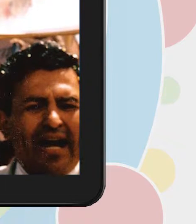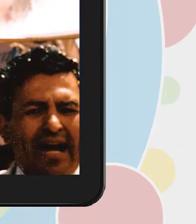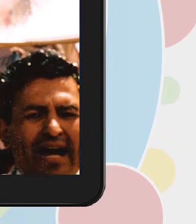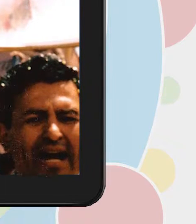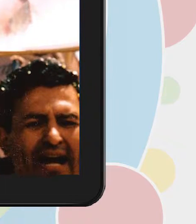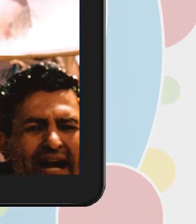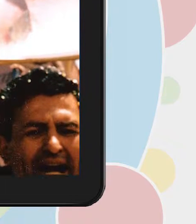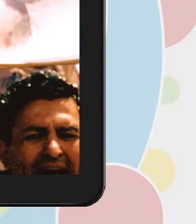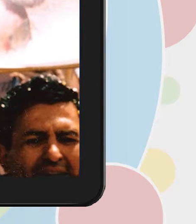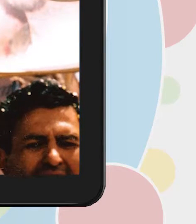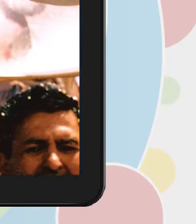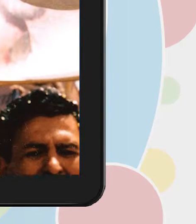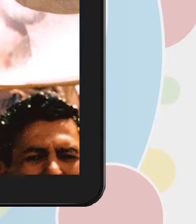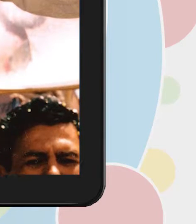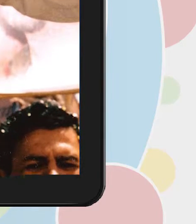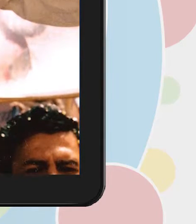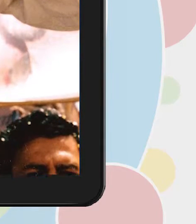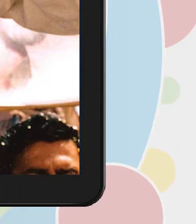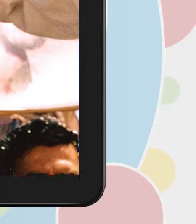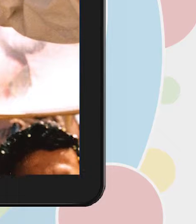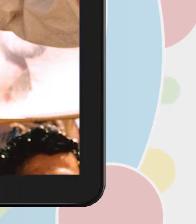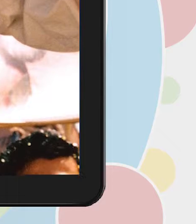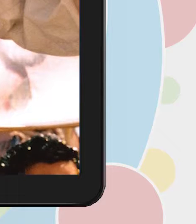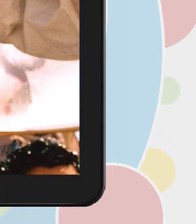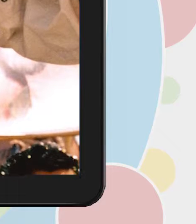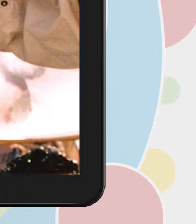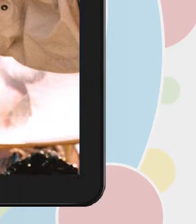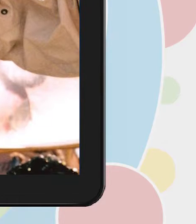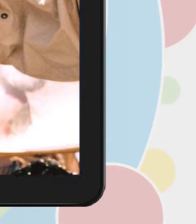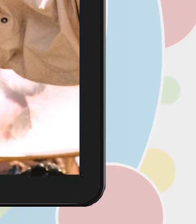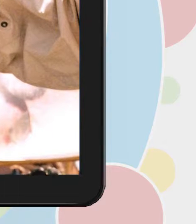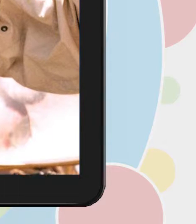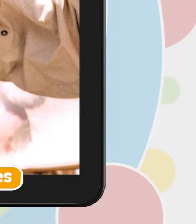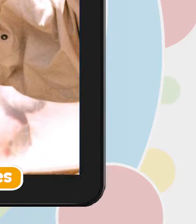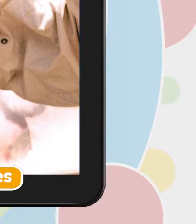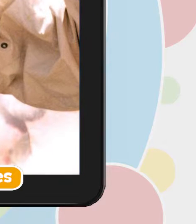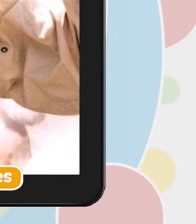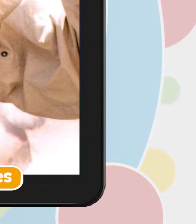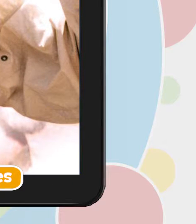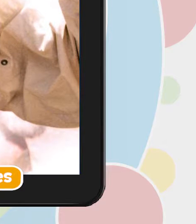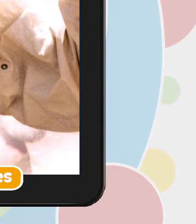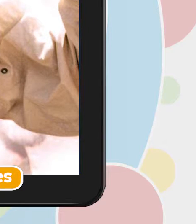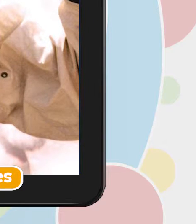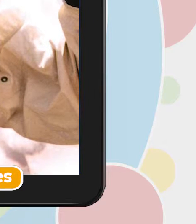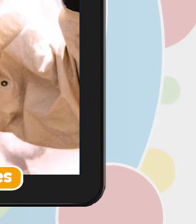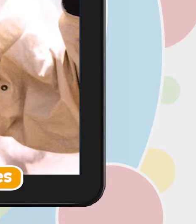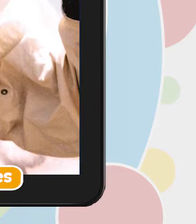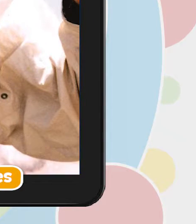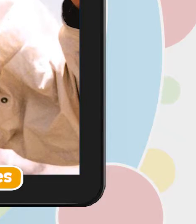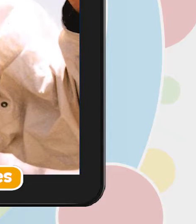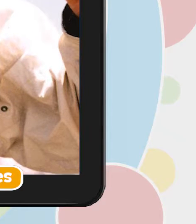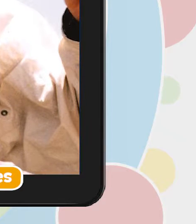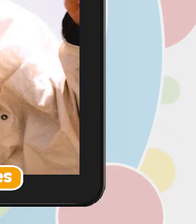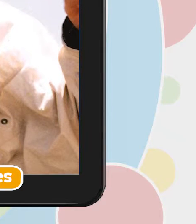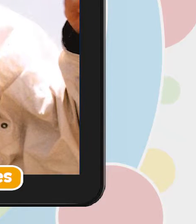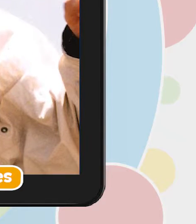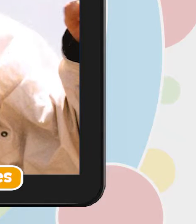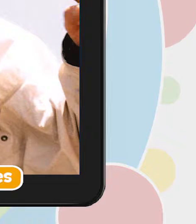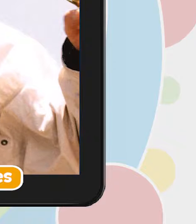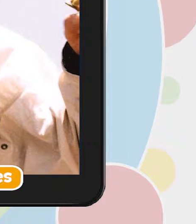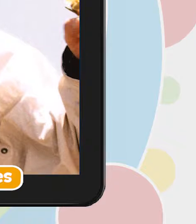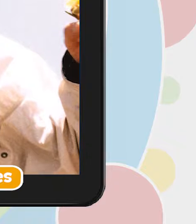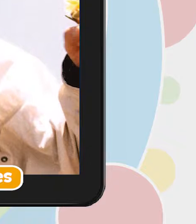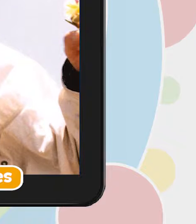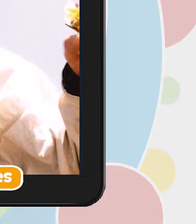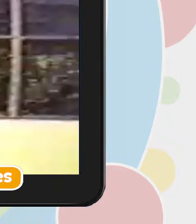medios de comunicación y también de la política, ya que ha fundado un partido político denominado Conciencia de Patria, o